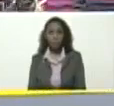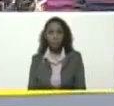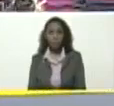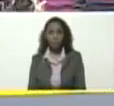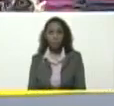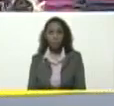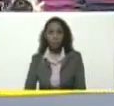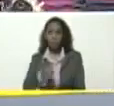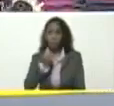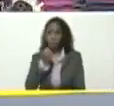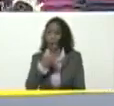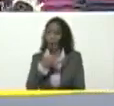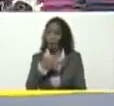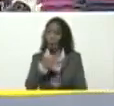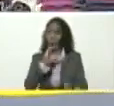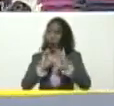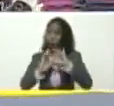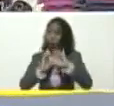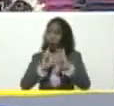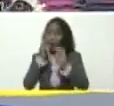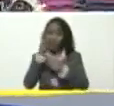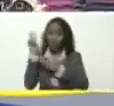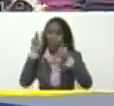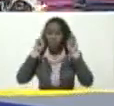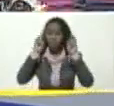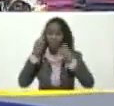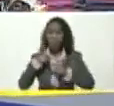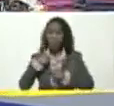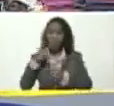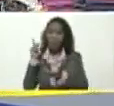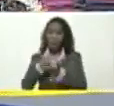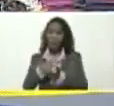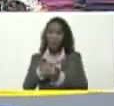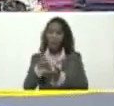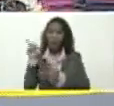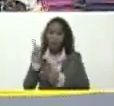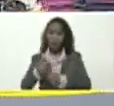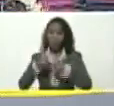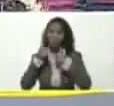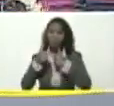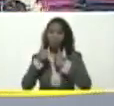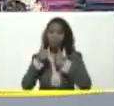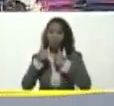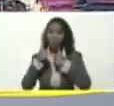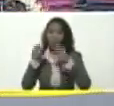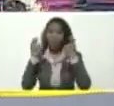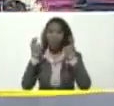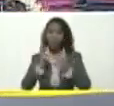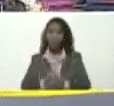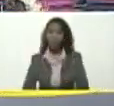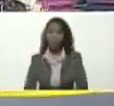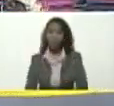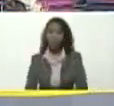presidente. Bueno, conversadito, viendo todos esos títulos, a mí me han llegado buena parte de esos títulos.